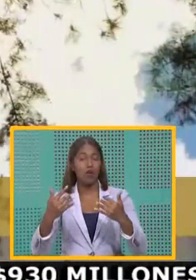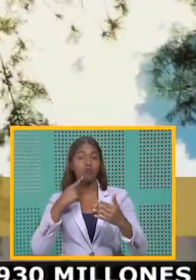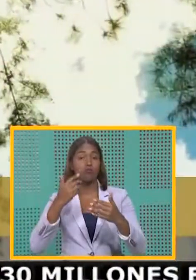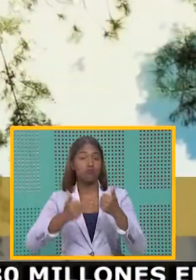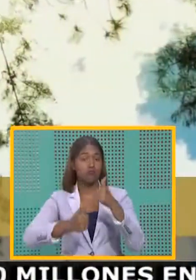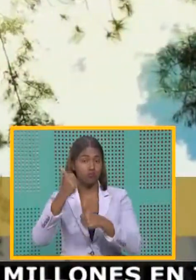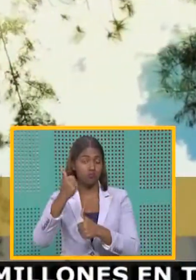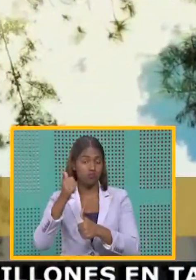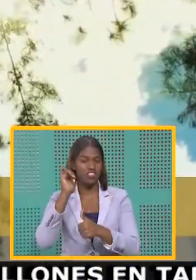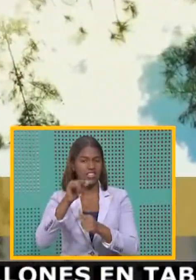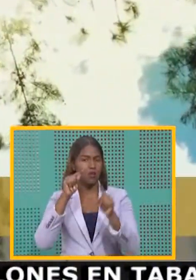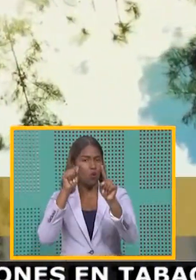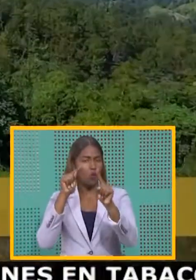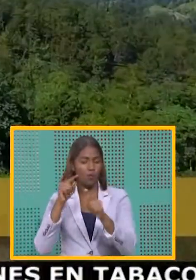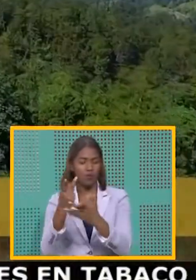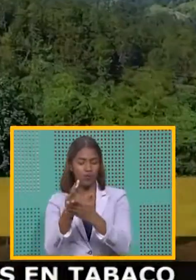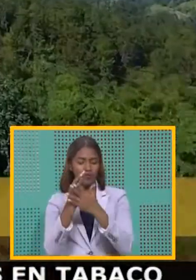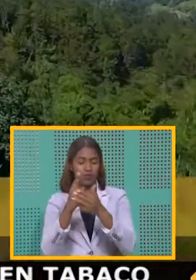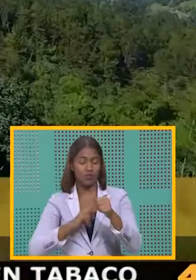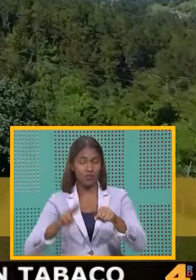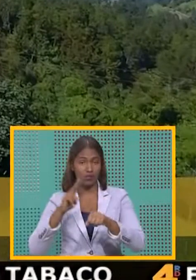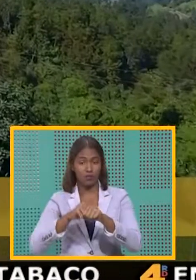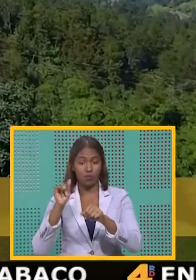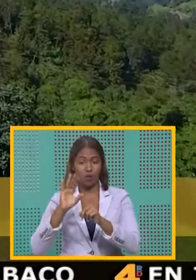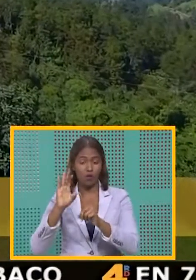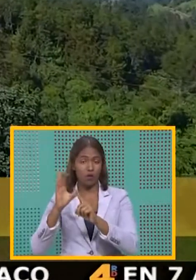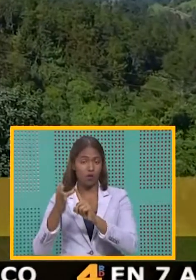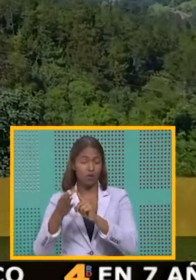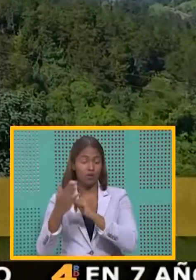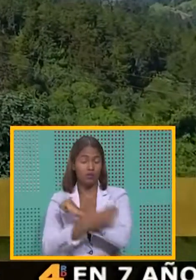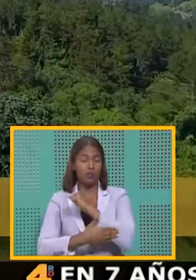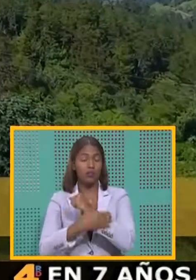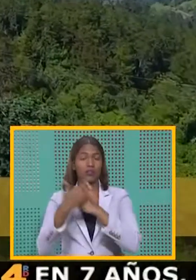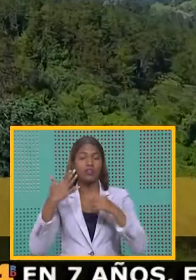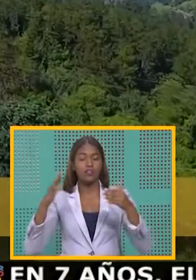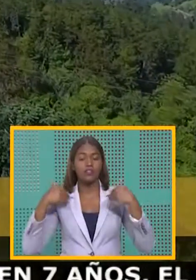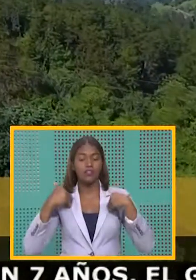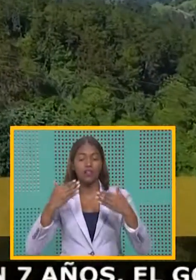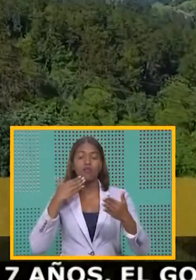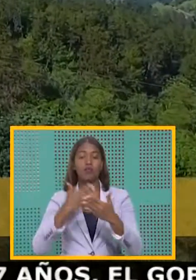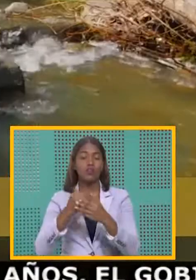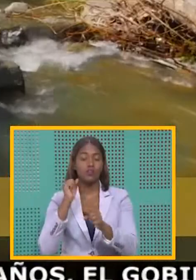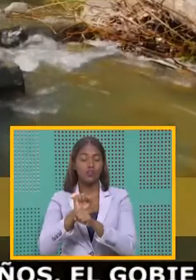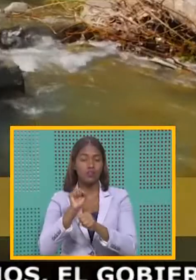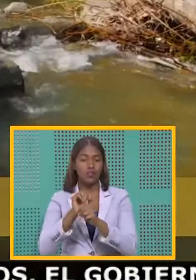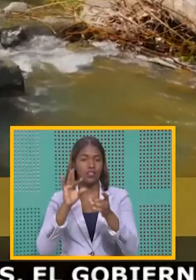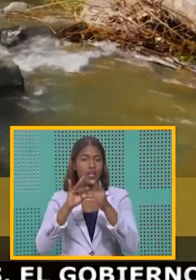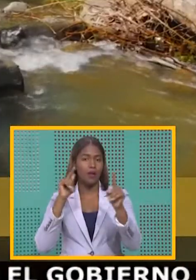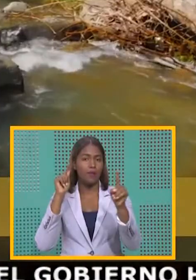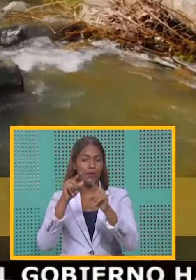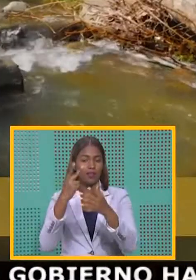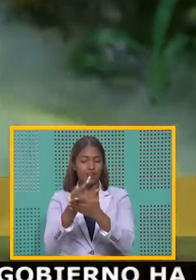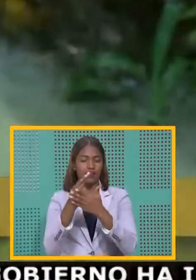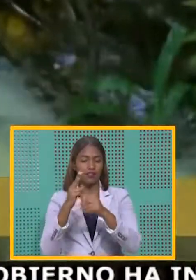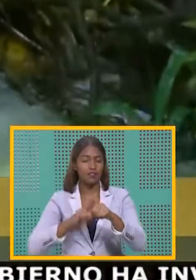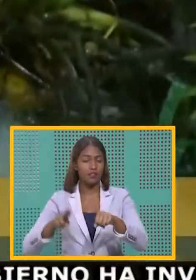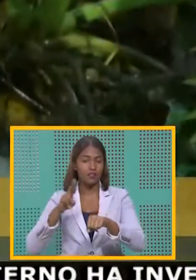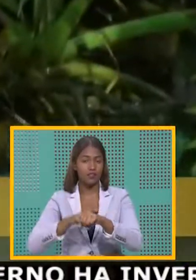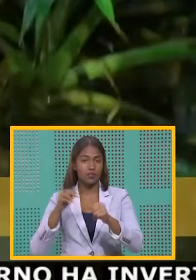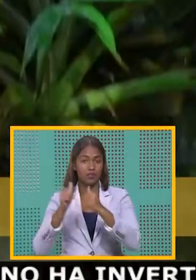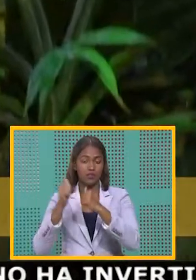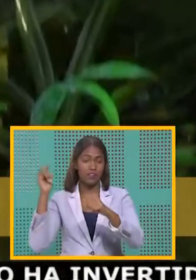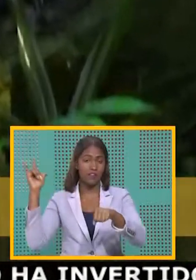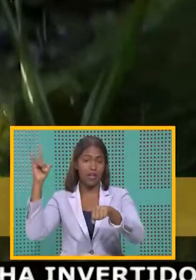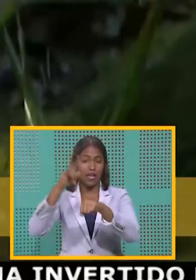el subíndice de recursos naturales y culturales, el país se destacó por el buen desempeño del indicador de recursos naturales y viajes